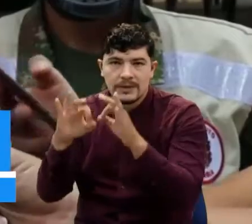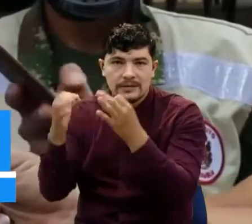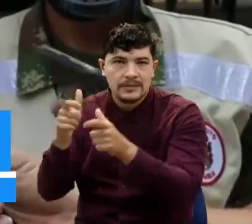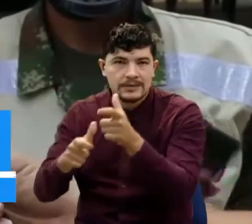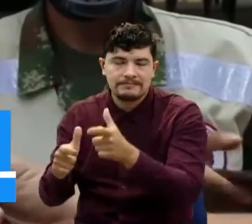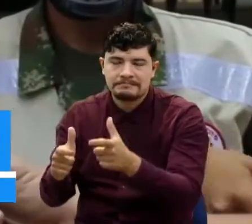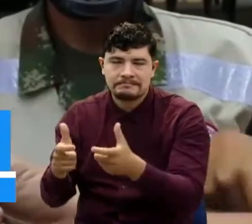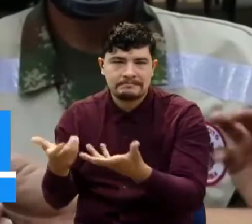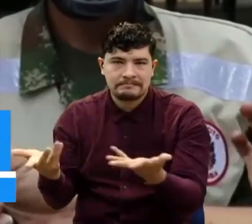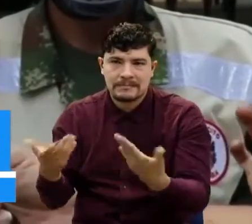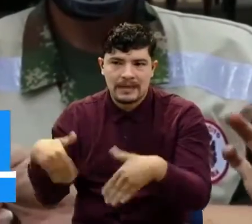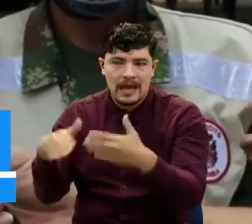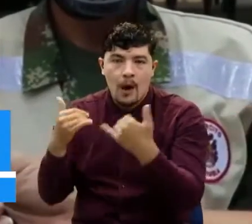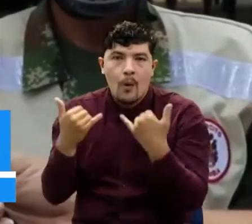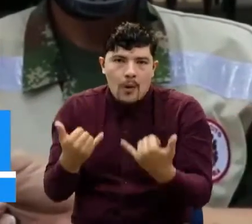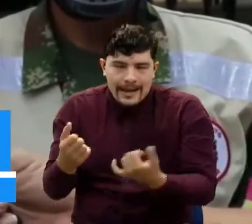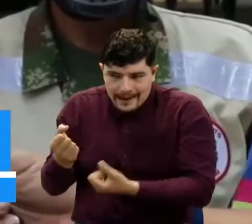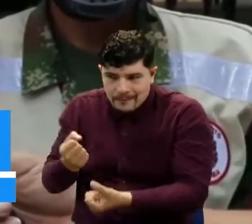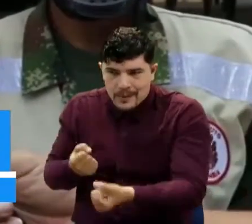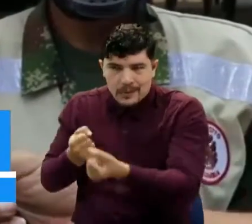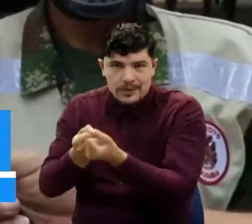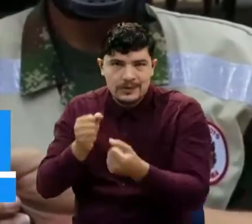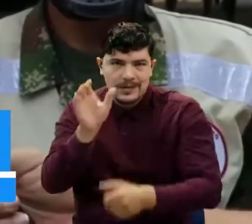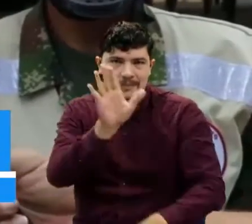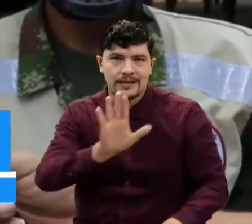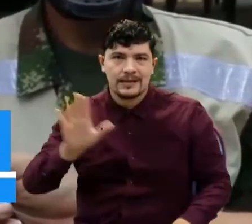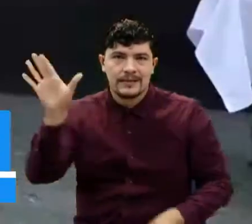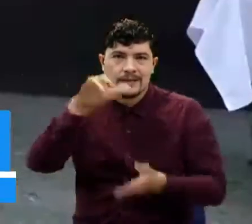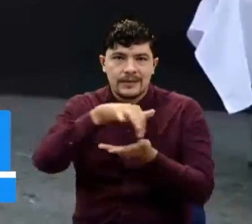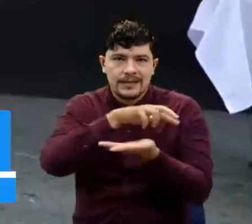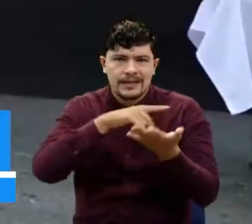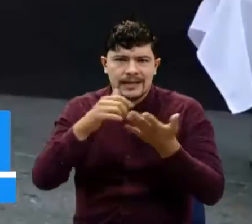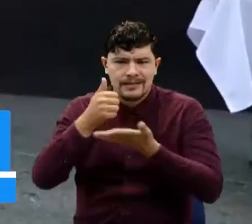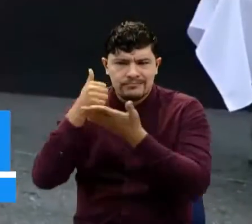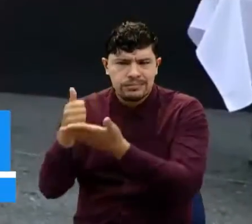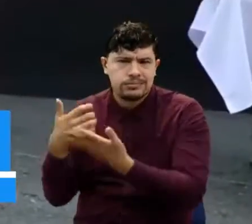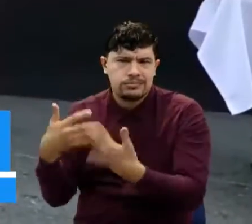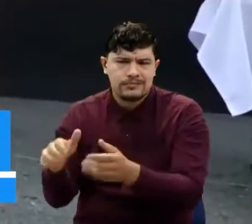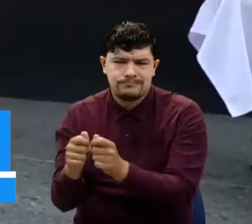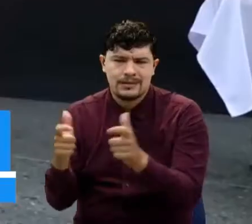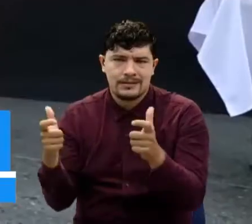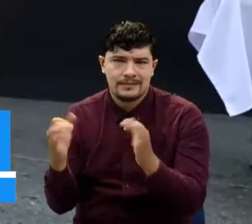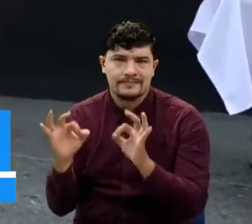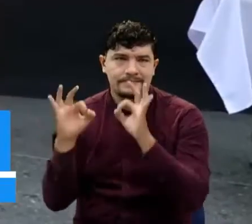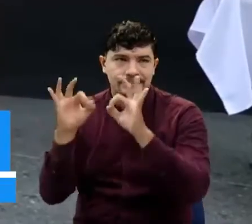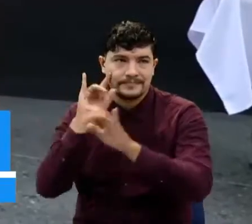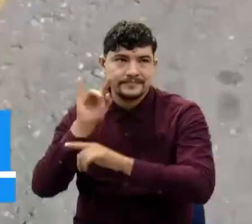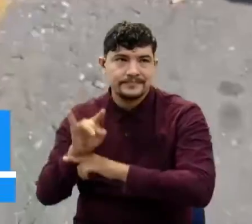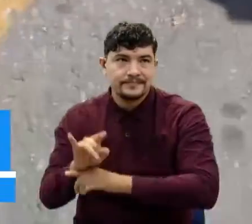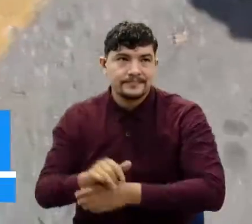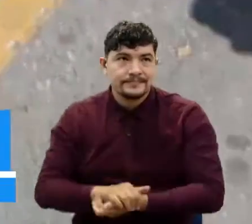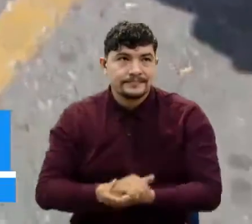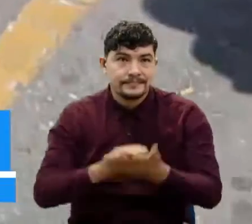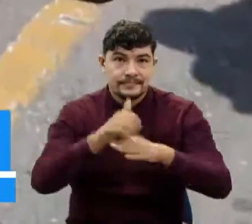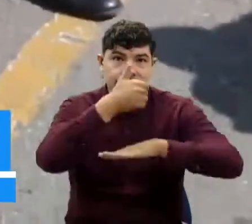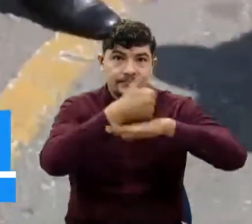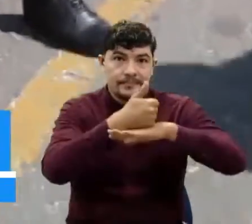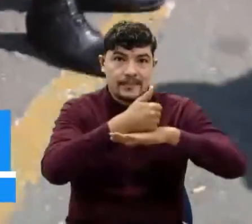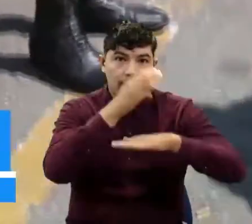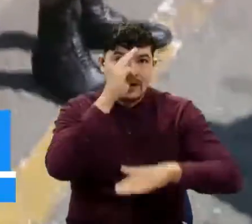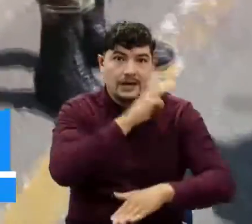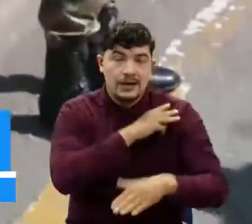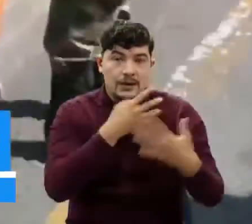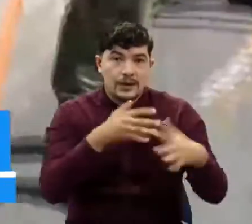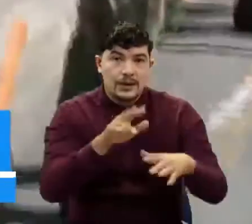estamos saldando esa deuda histórica que tenía el departamento con ellos. El pelotón de prevención y atención de desastres del Ejército Nacional